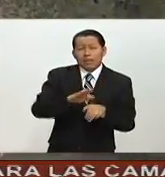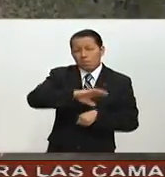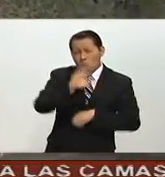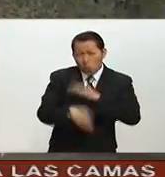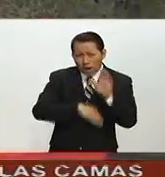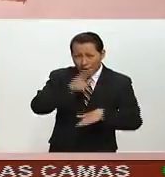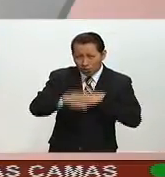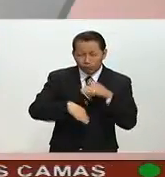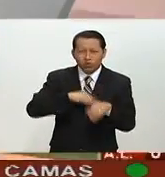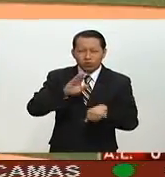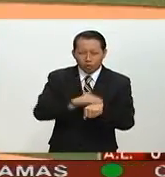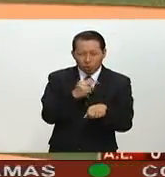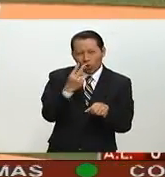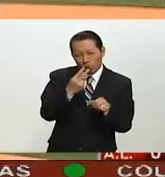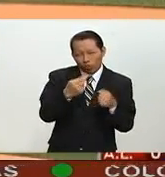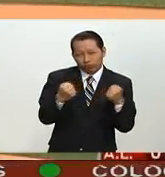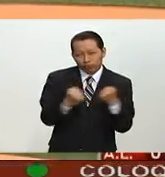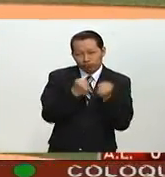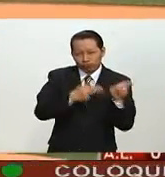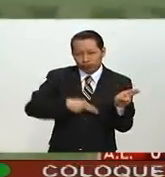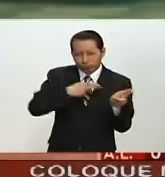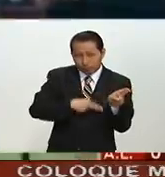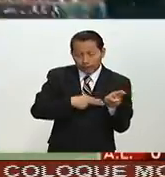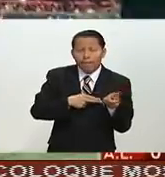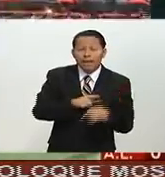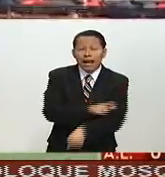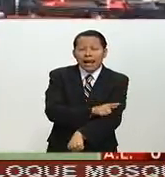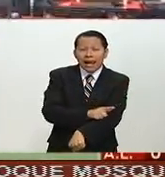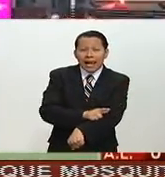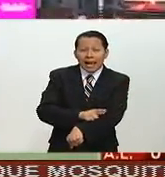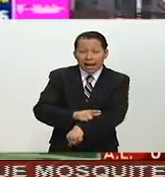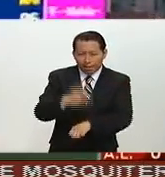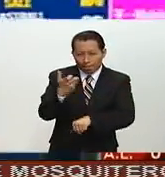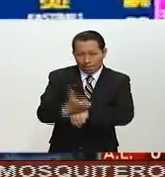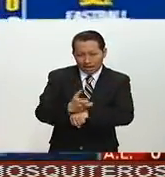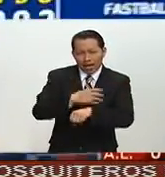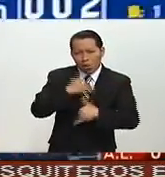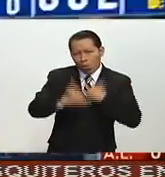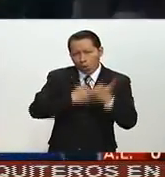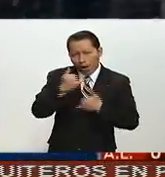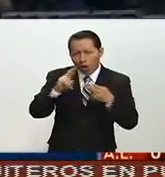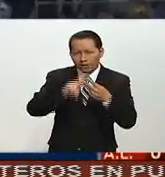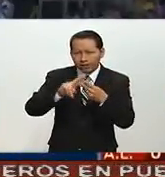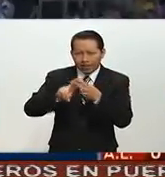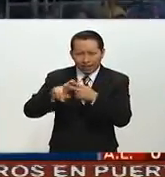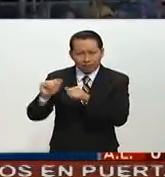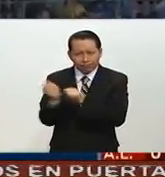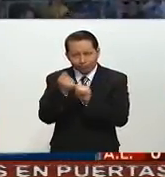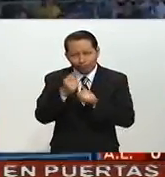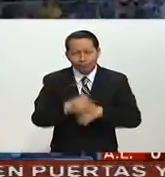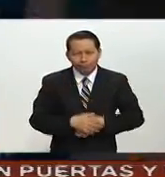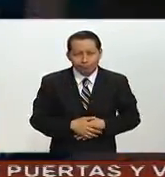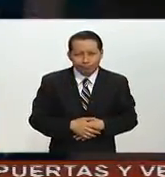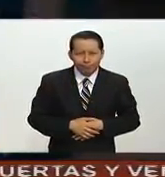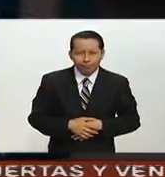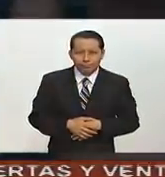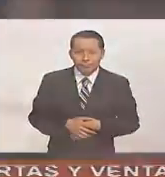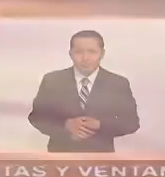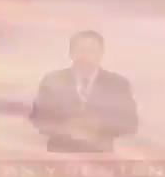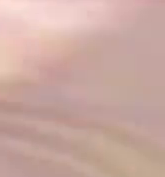2 trenes. La Liga Americana se lleva el juego de las estrellas en las grandes ligas.